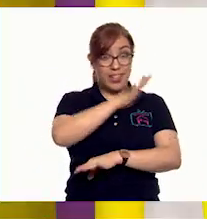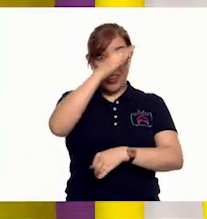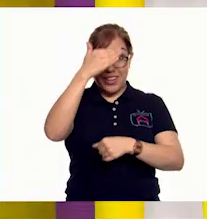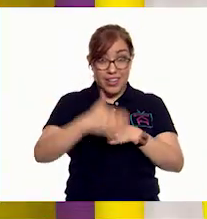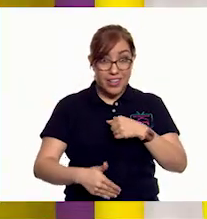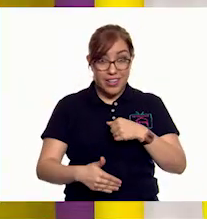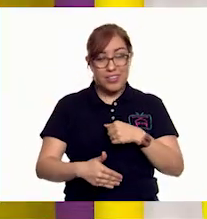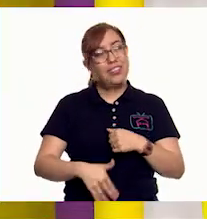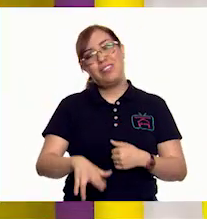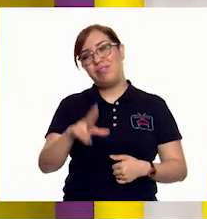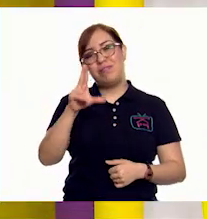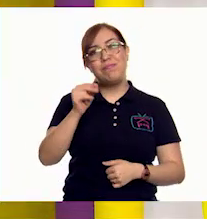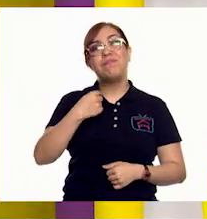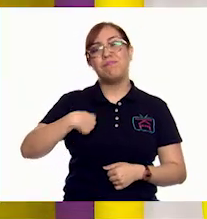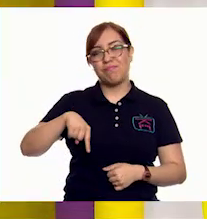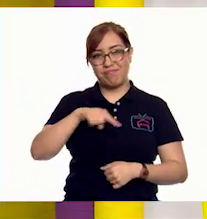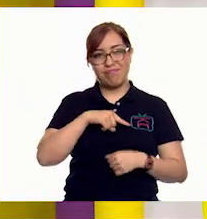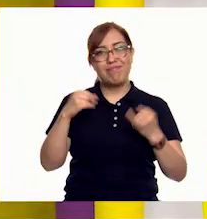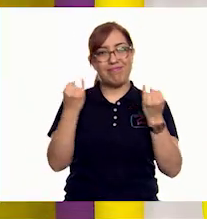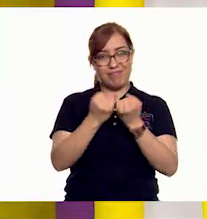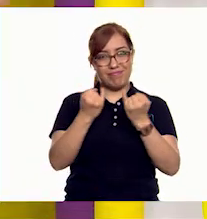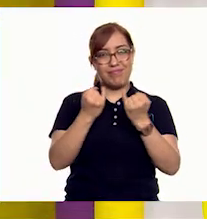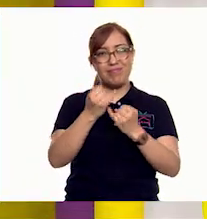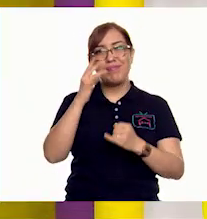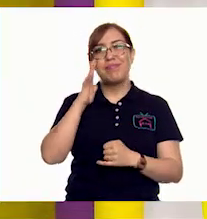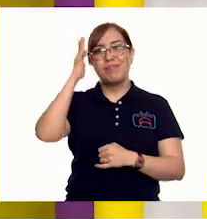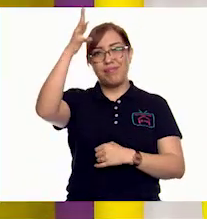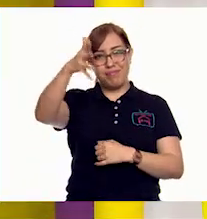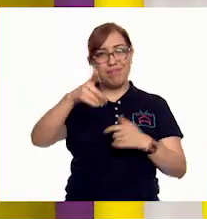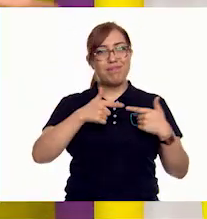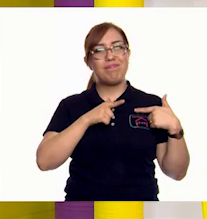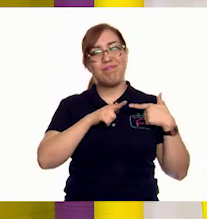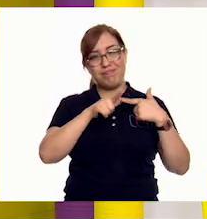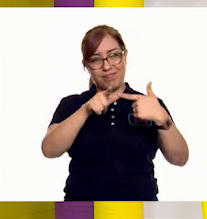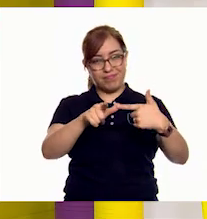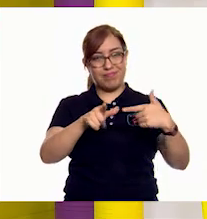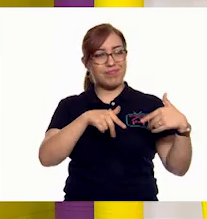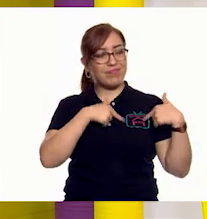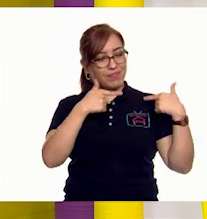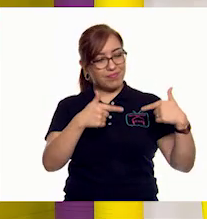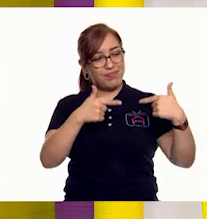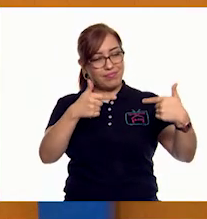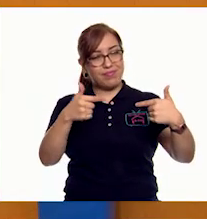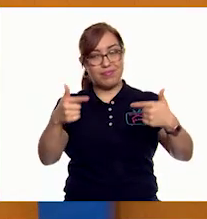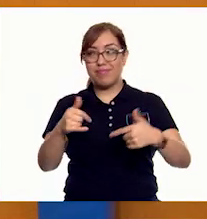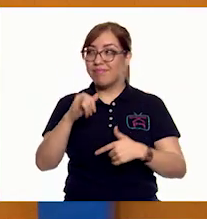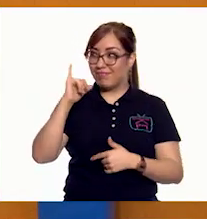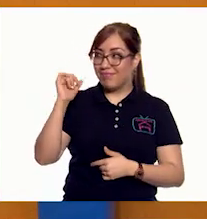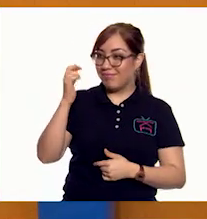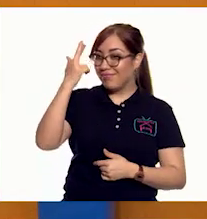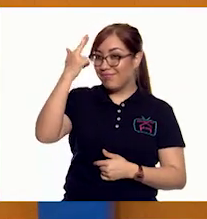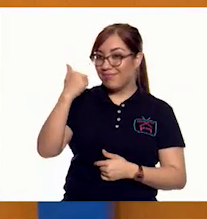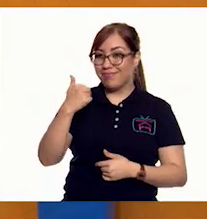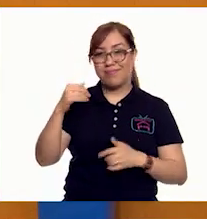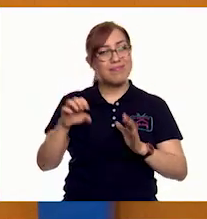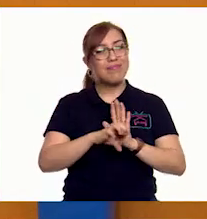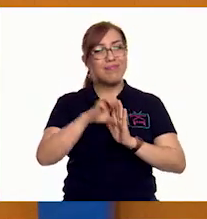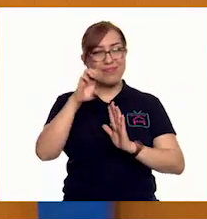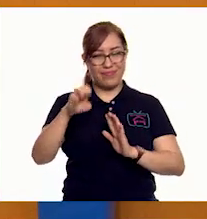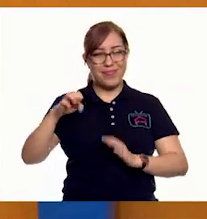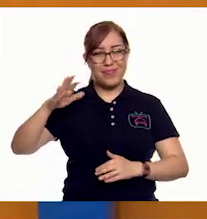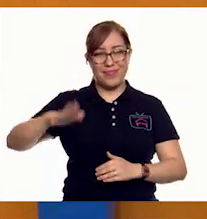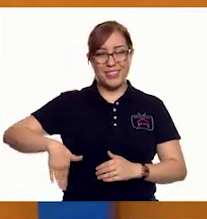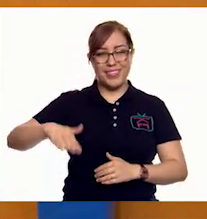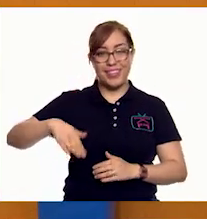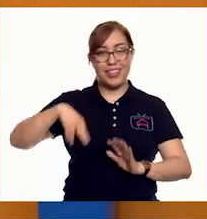porque nosotros también podemos después preservar estas tradiciones o estas costumbres, ¿no? Tienes razón. Por ejemplo, en el video vimos,